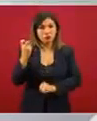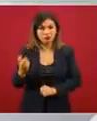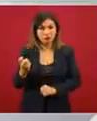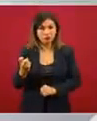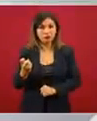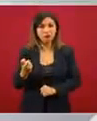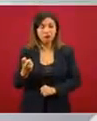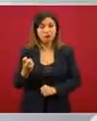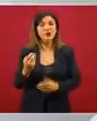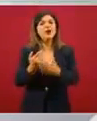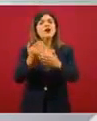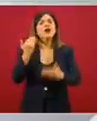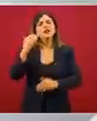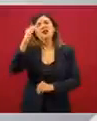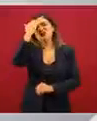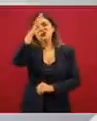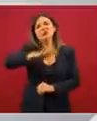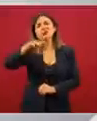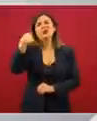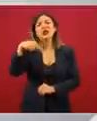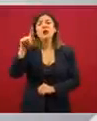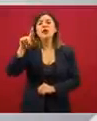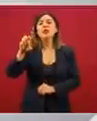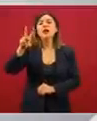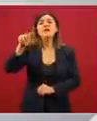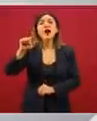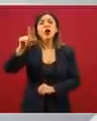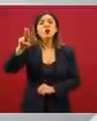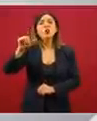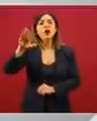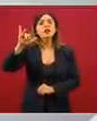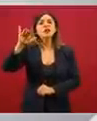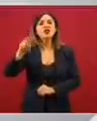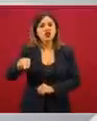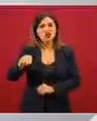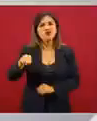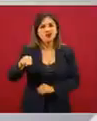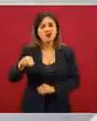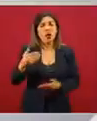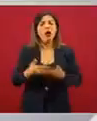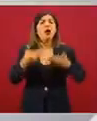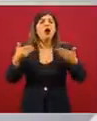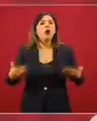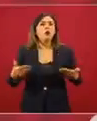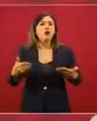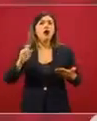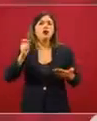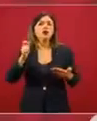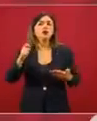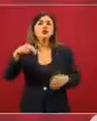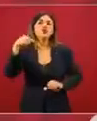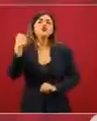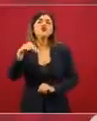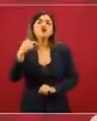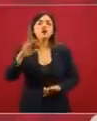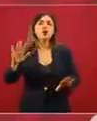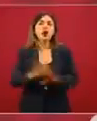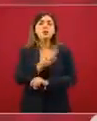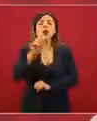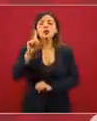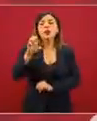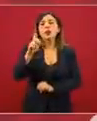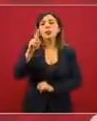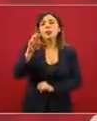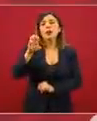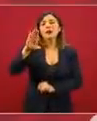Lo que antes se conocía como devaluación y ahora eufemísticamente se le llama depreciación